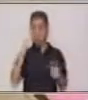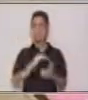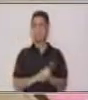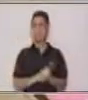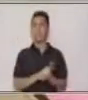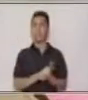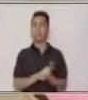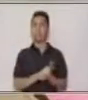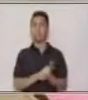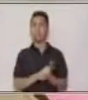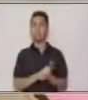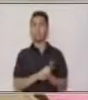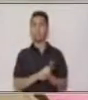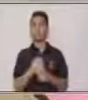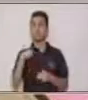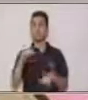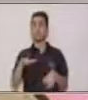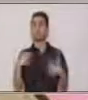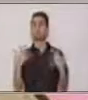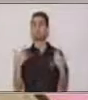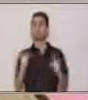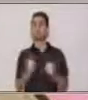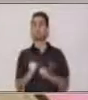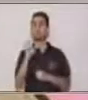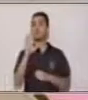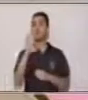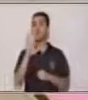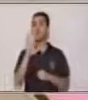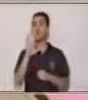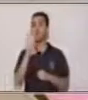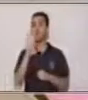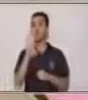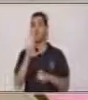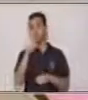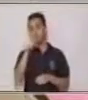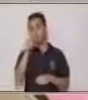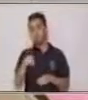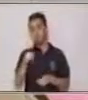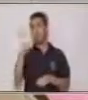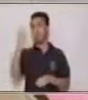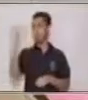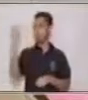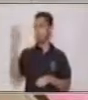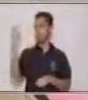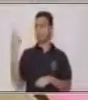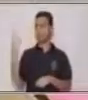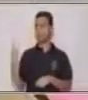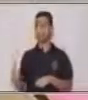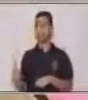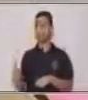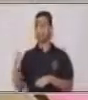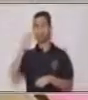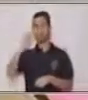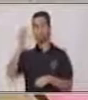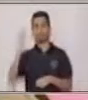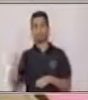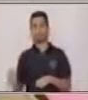Y lo que vamos a realizar el día de hoy van a ser 5 y por lo tanto vas a enumerar de 1 a 5.